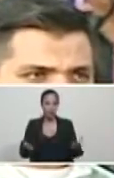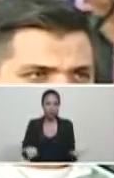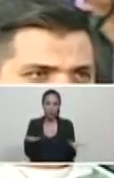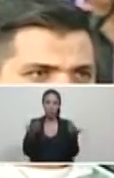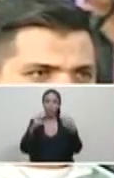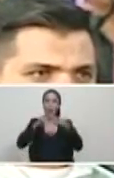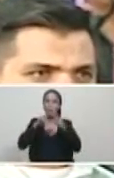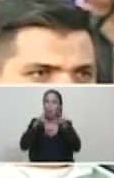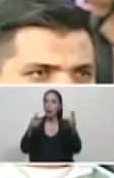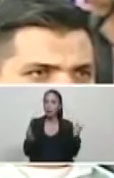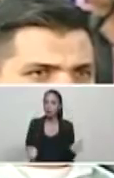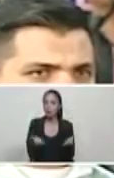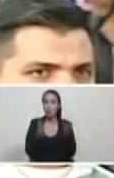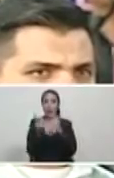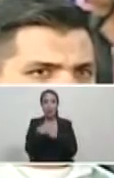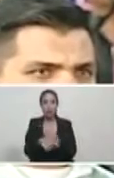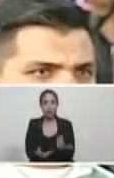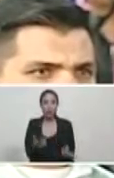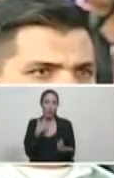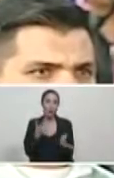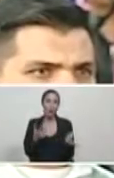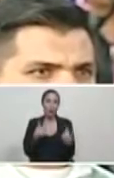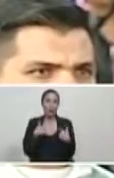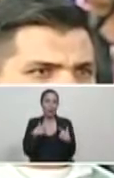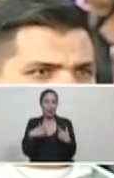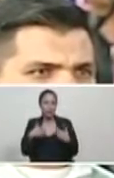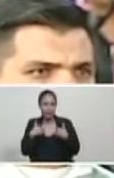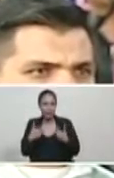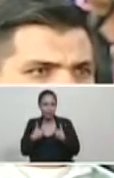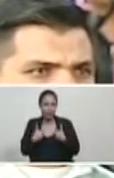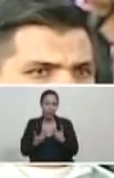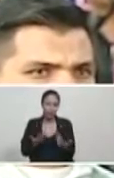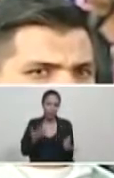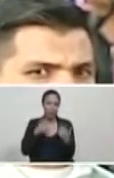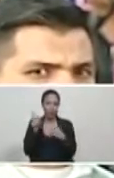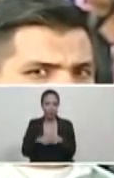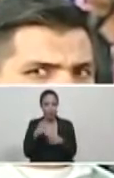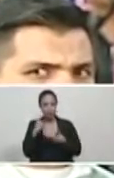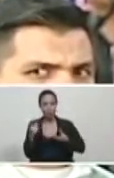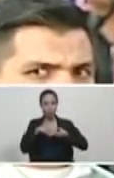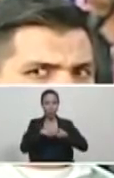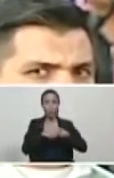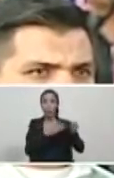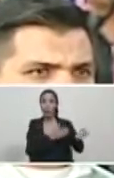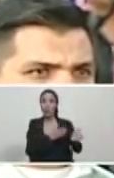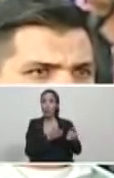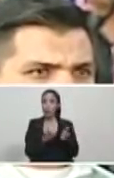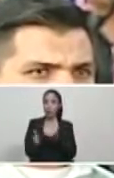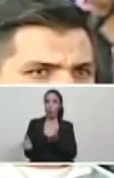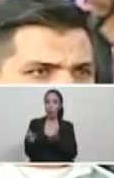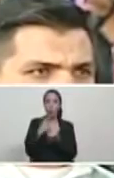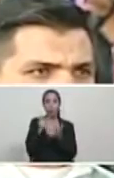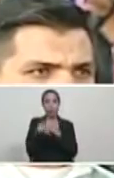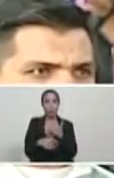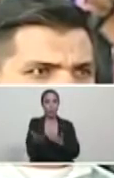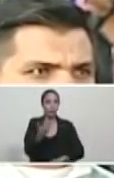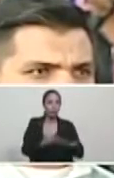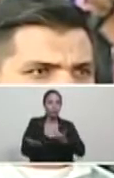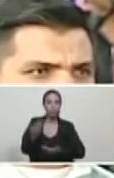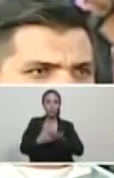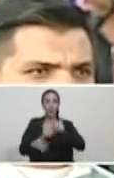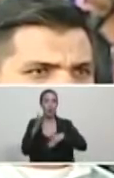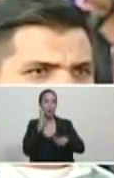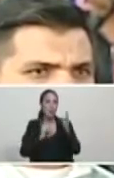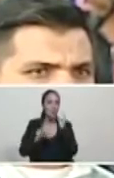o necesitados de ella, organizados por el intercambio de experiencias gratificantes